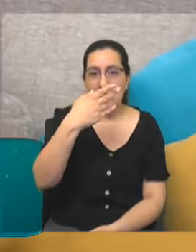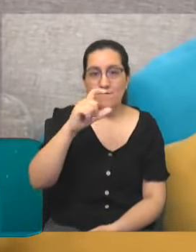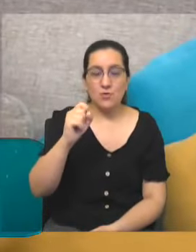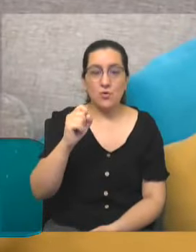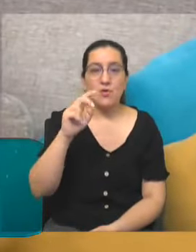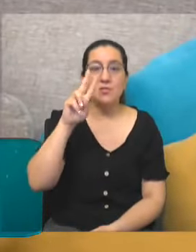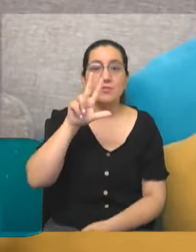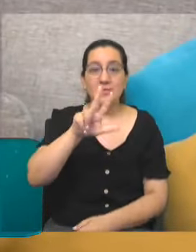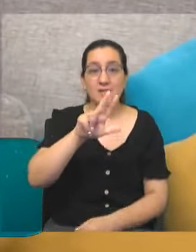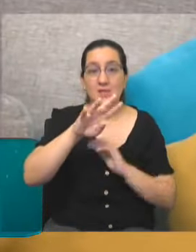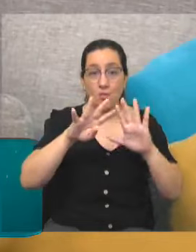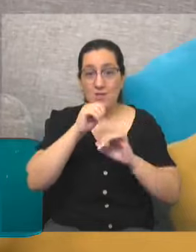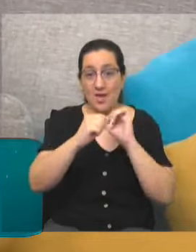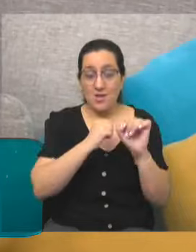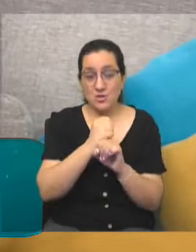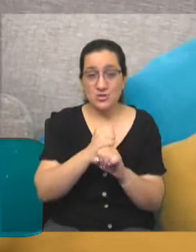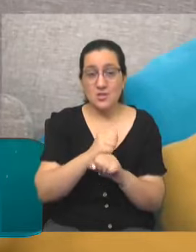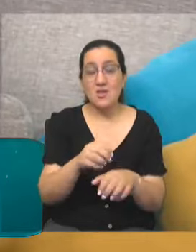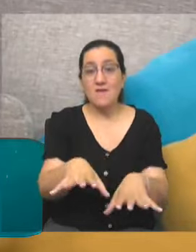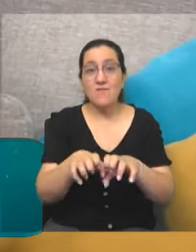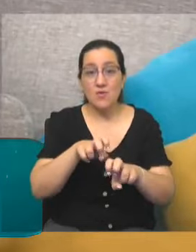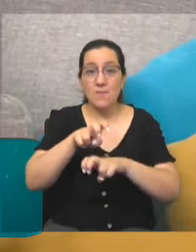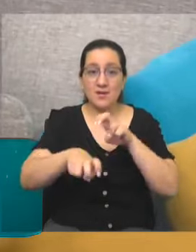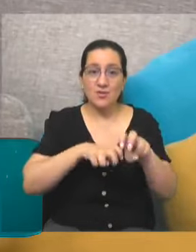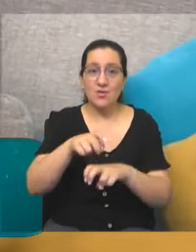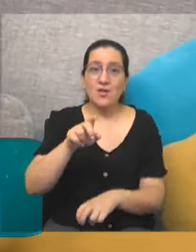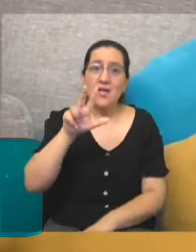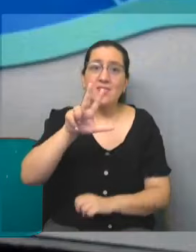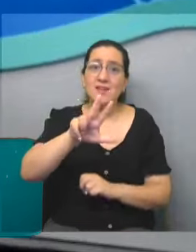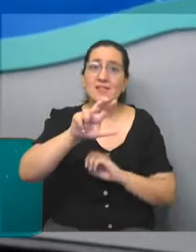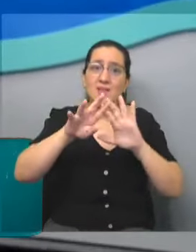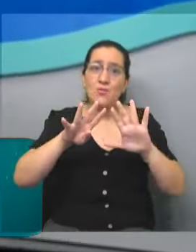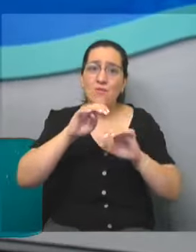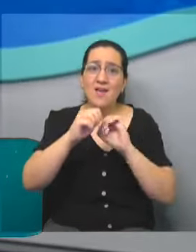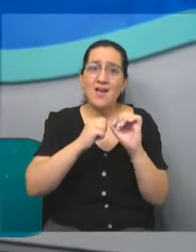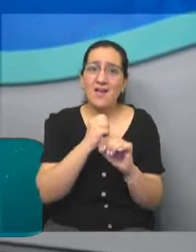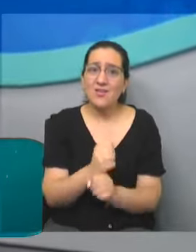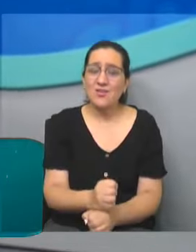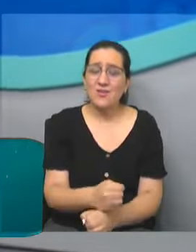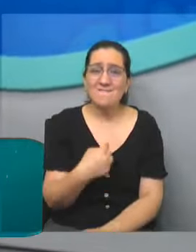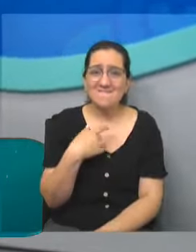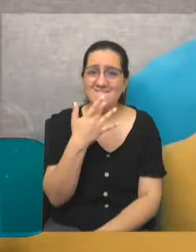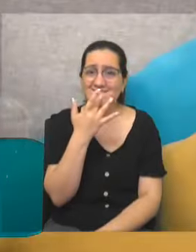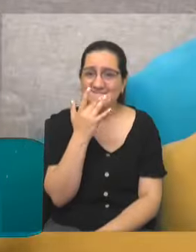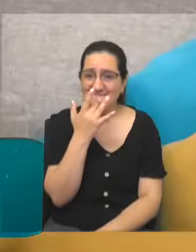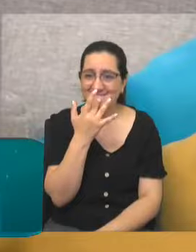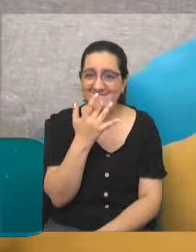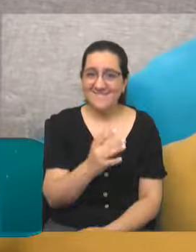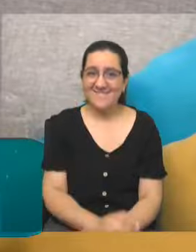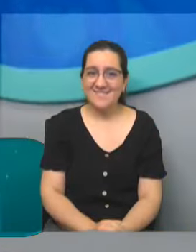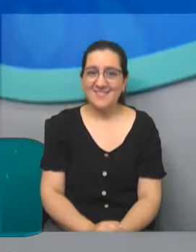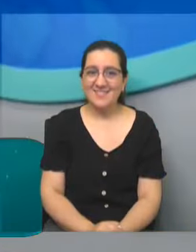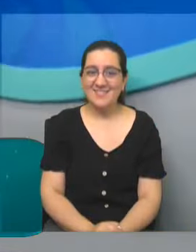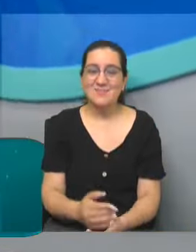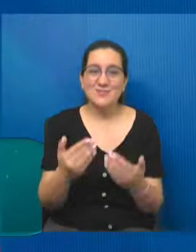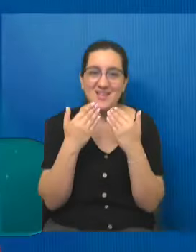39 años y Parque Rodó. 39, sí, todos se me dan envidia. Gracias, querido. Que pasen bien.